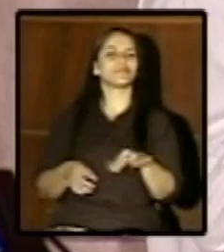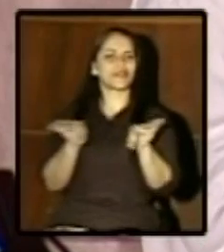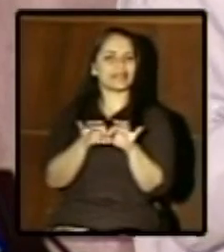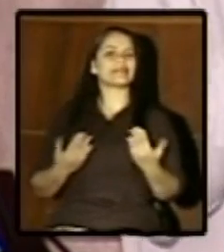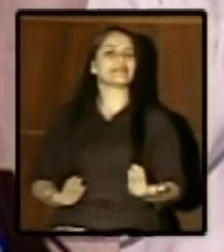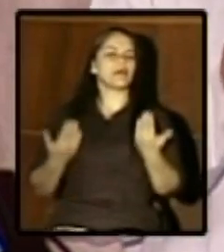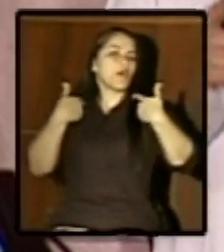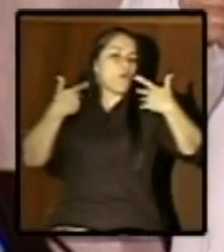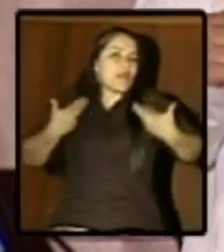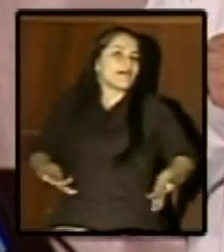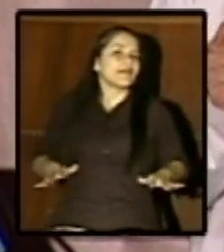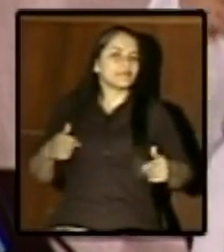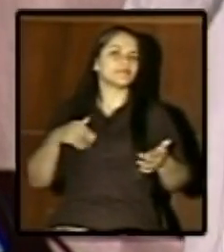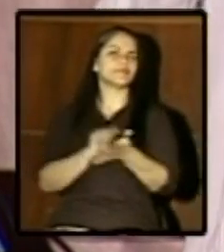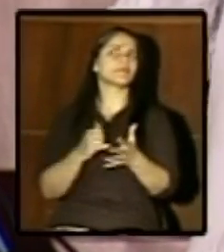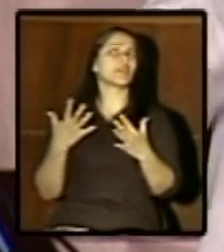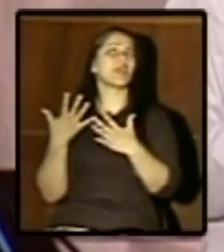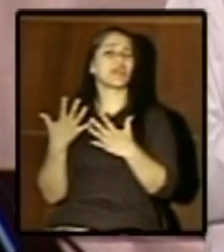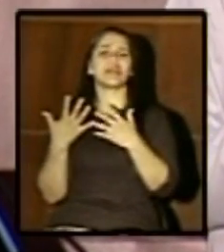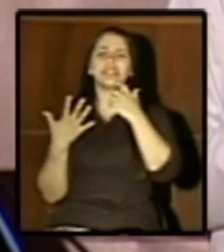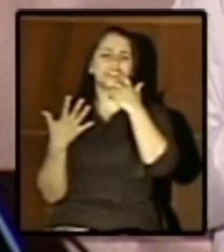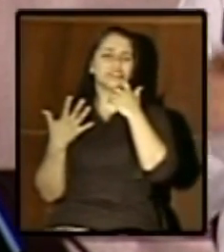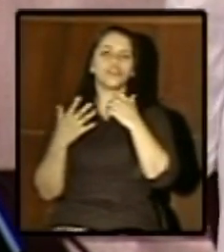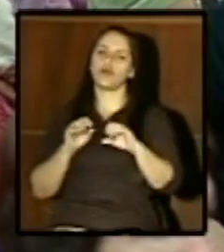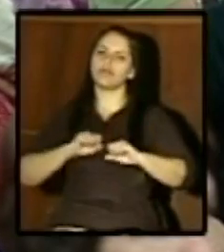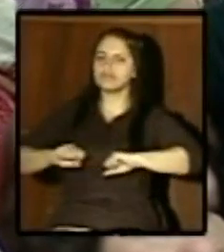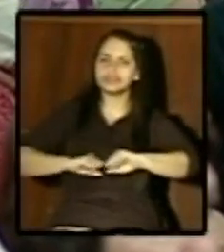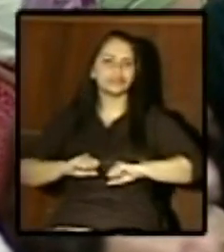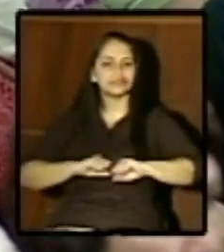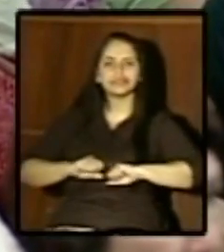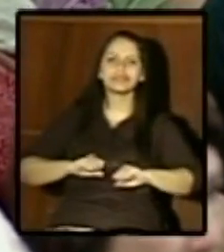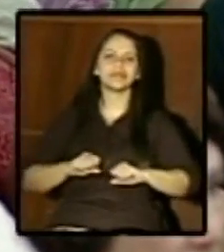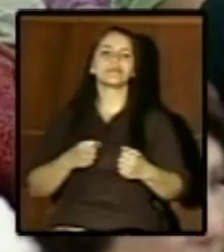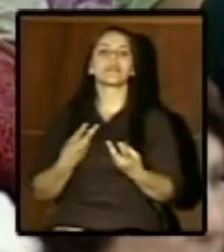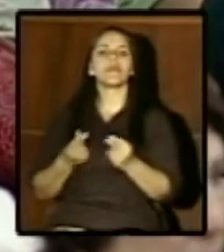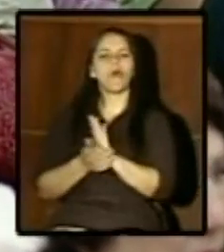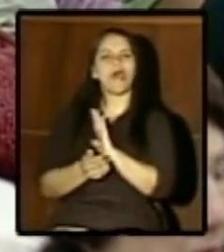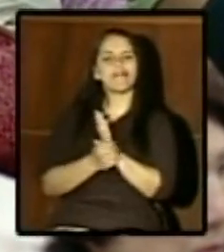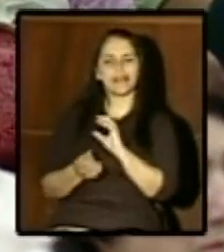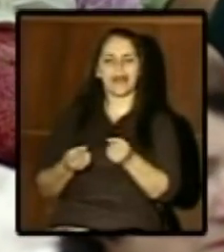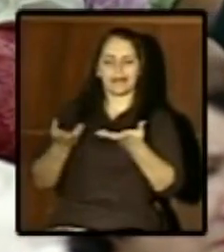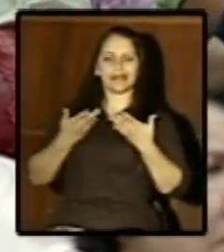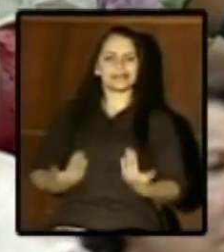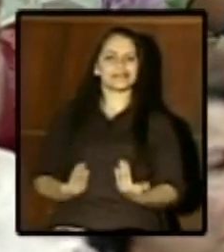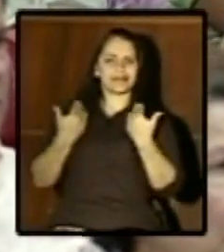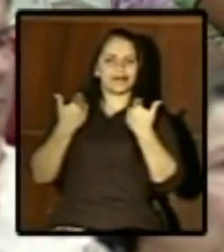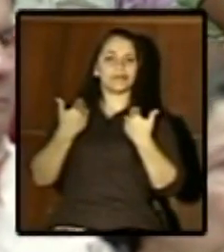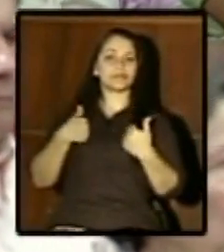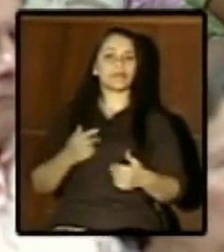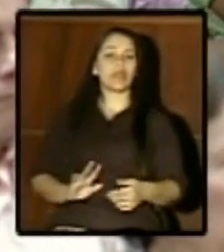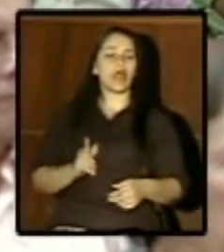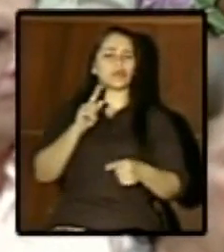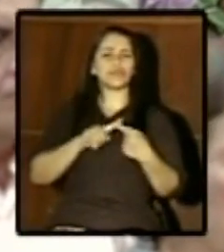rapidito. Lo mismo en cualquier articulación, en el codo, en la rodilla. Entonces, es vencer las retracciones, las contracturas y